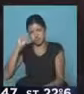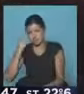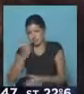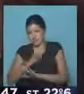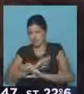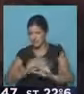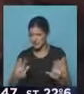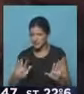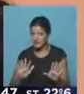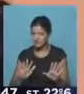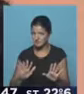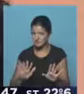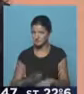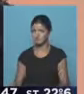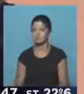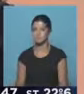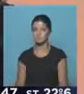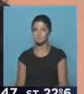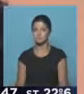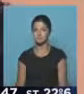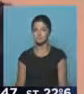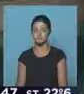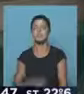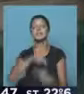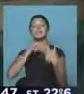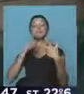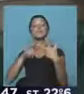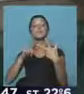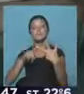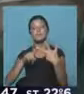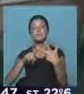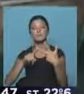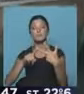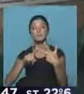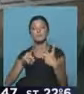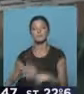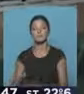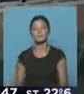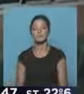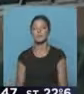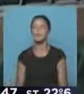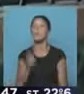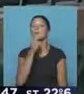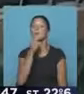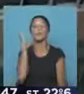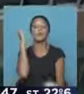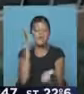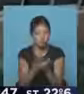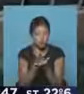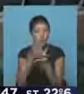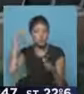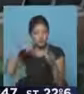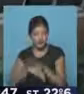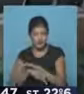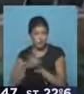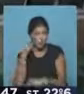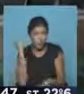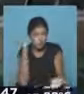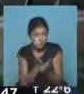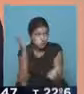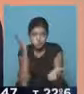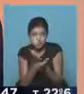lado. Y el tercer factor sería, por ejemplo, digamos, aumentar las sanciones. Las sanciones están aumentando y en 13